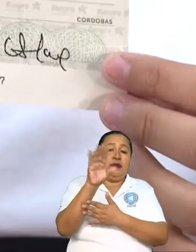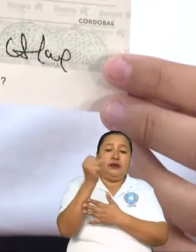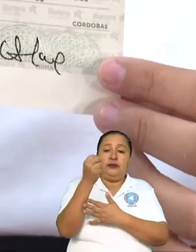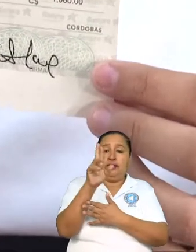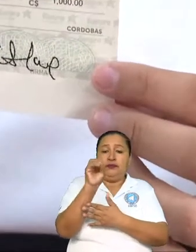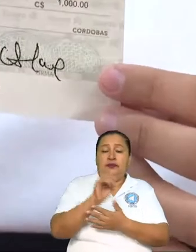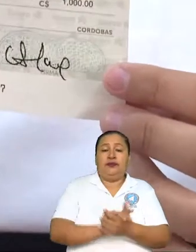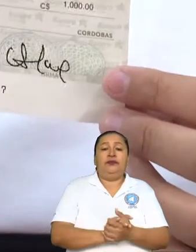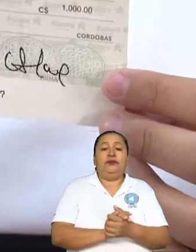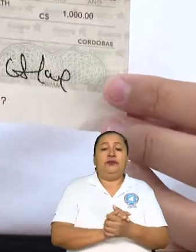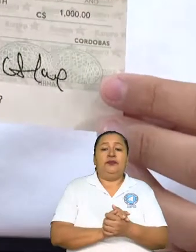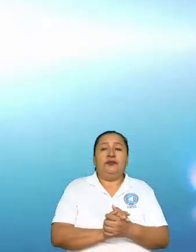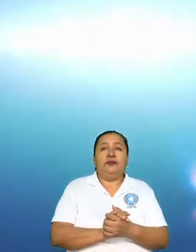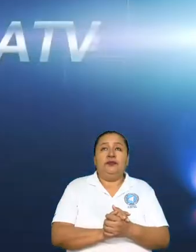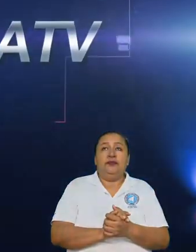Jonathan Castro.